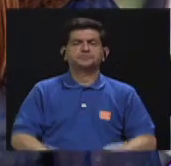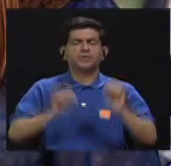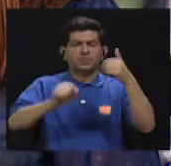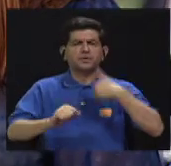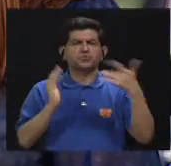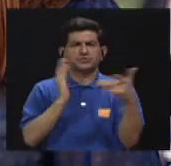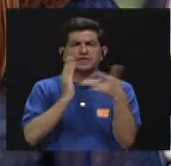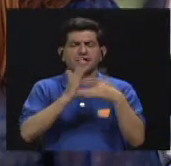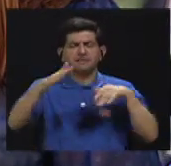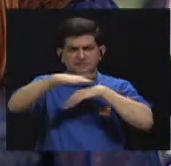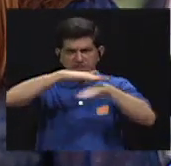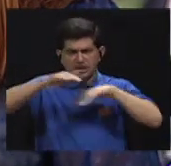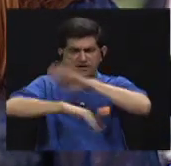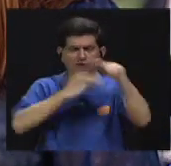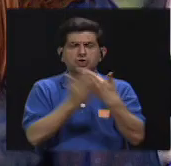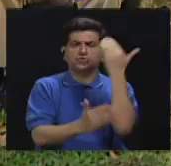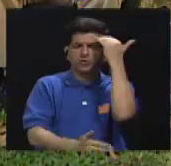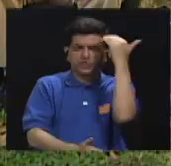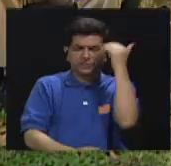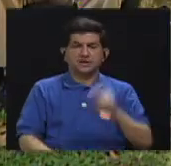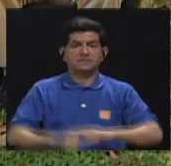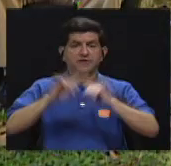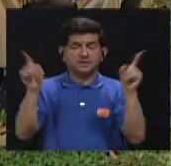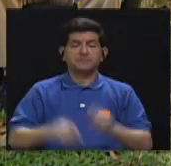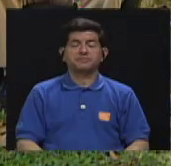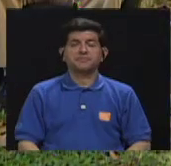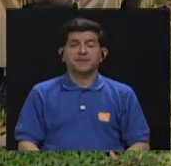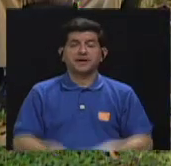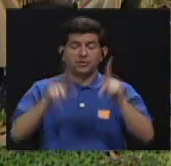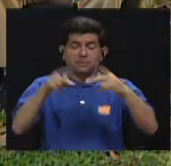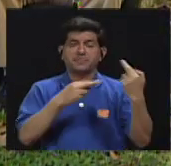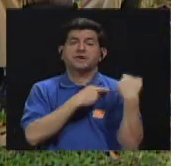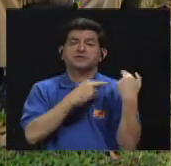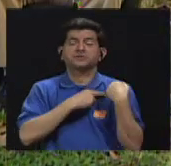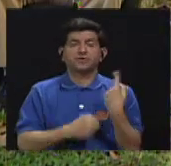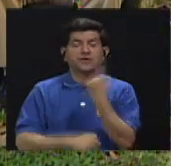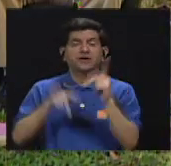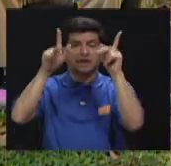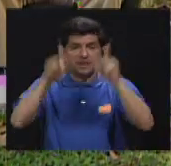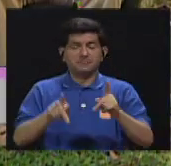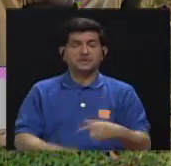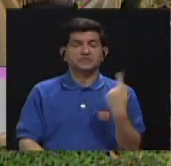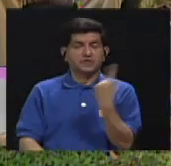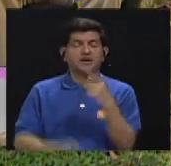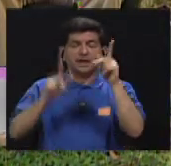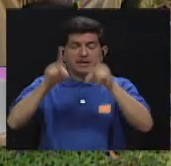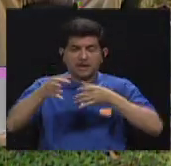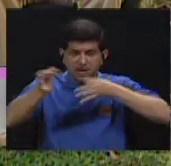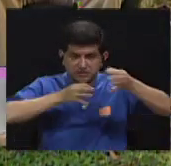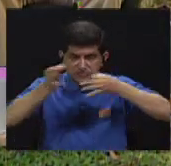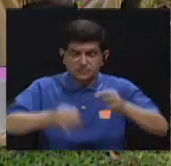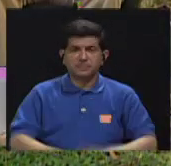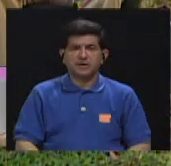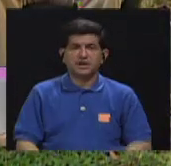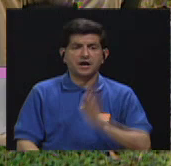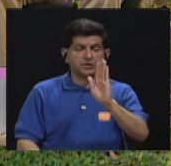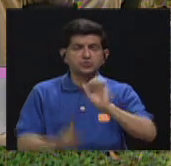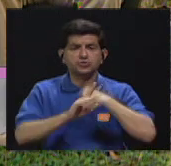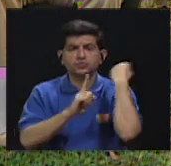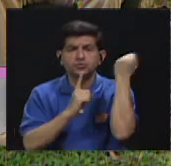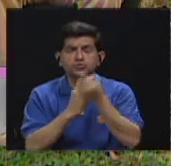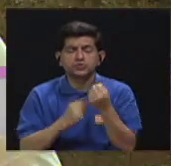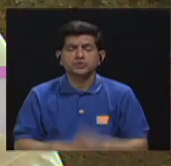tener una técnica base, como todos lo sabemos, pero el odontólogo es el responsable que a cada paciente y a cada persona irle explicando cuál es la forma individual